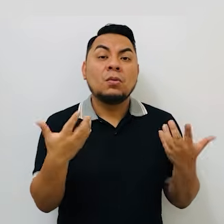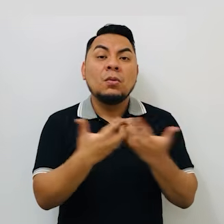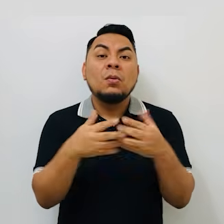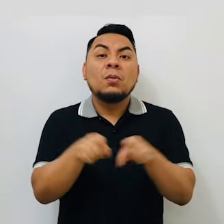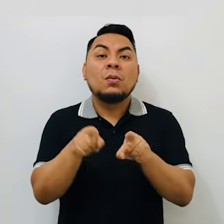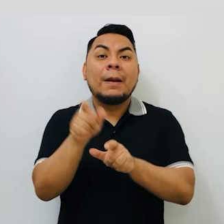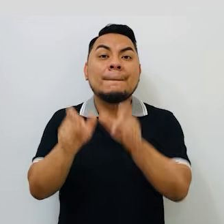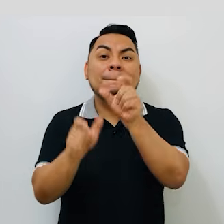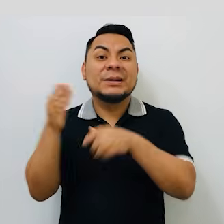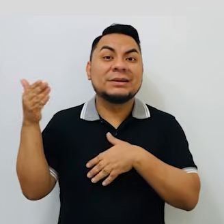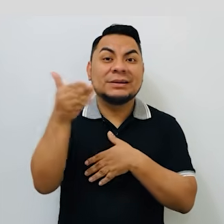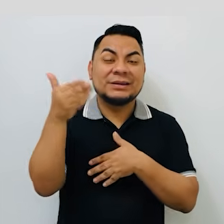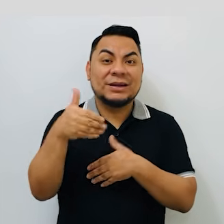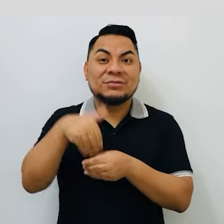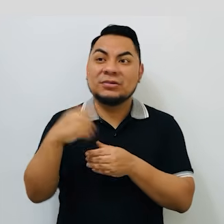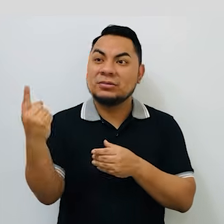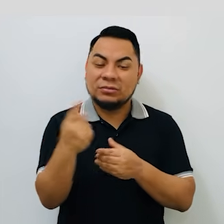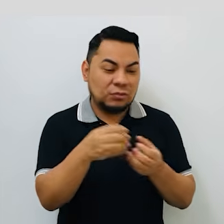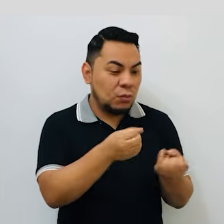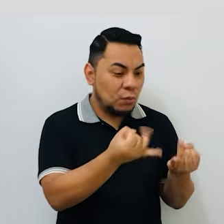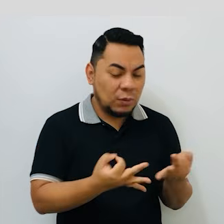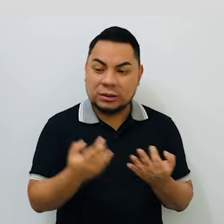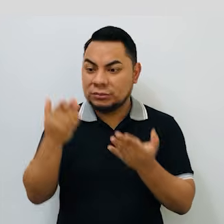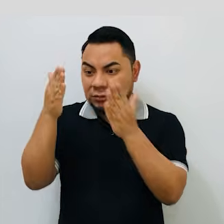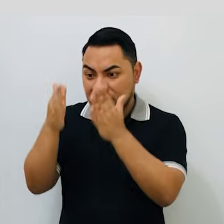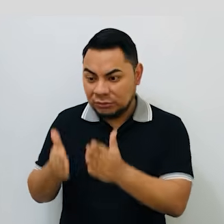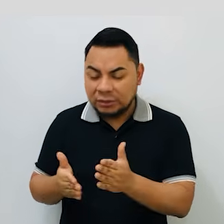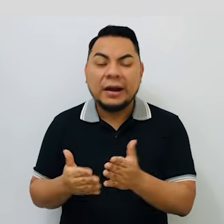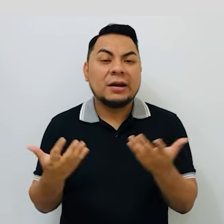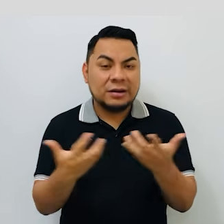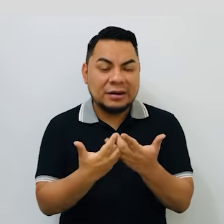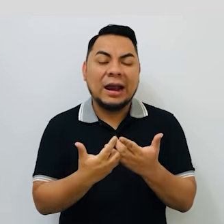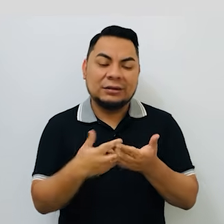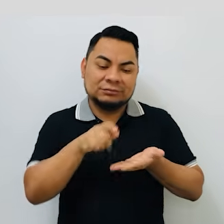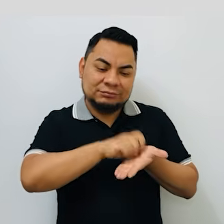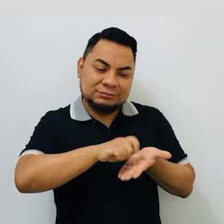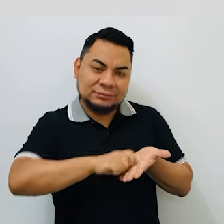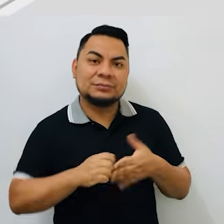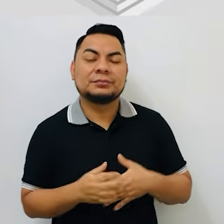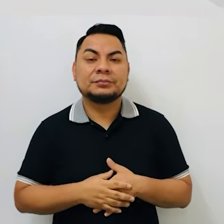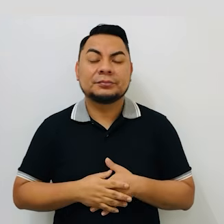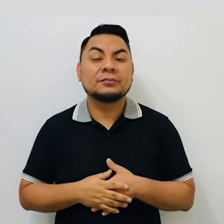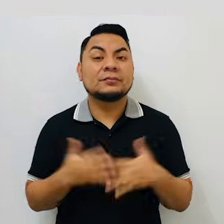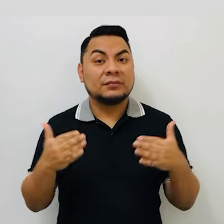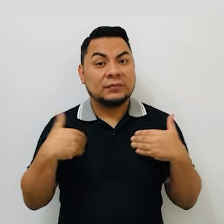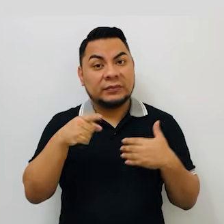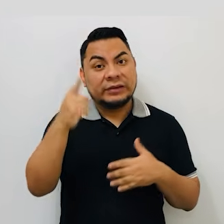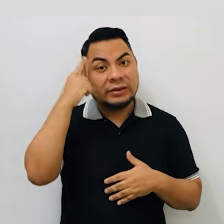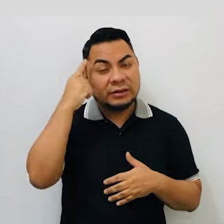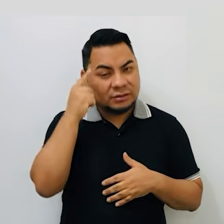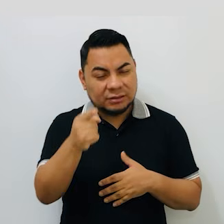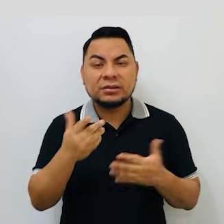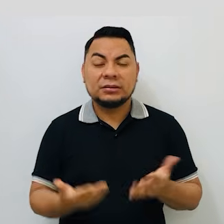encontrada sea igual al total de ciudadanos que votaron. Este número se escribió en el acta de sufragio. Se debe